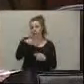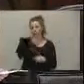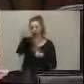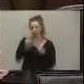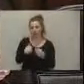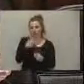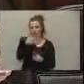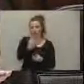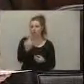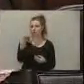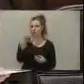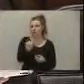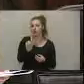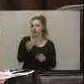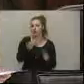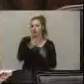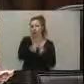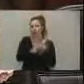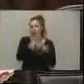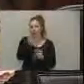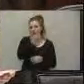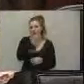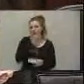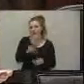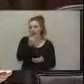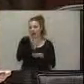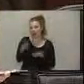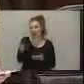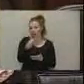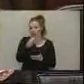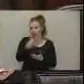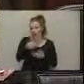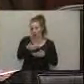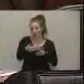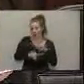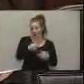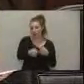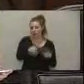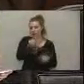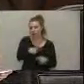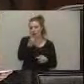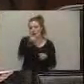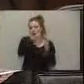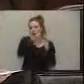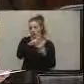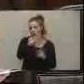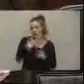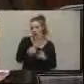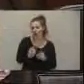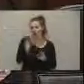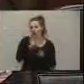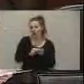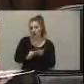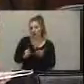ya se lo hemos dicho, que debería ser un ciclo completamente gratuito para las familias. Ya hemos hecho el cálculo, lo hemos hablado en otras ocasiones,